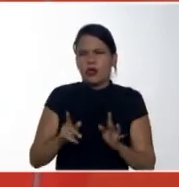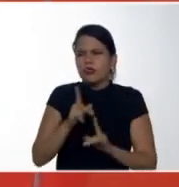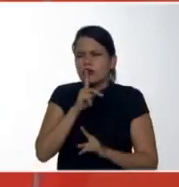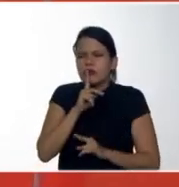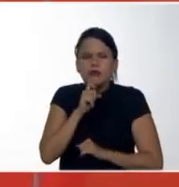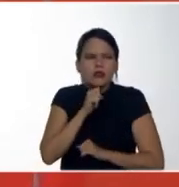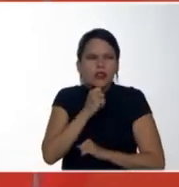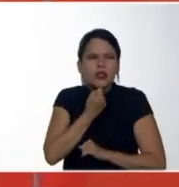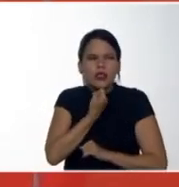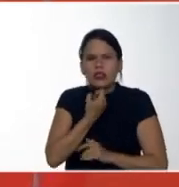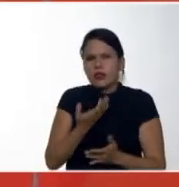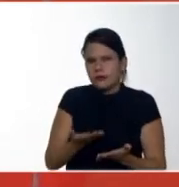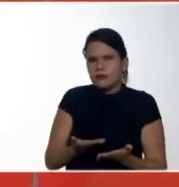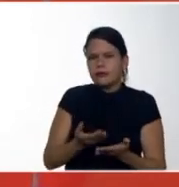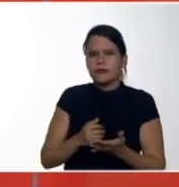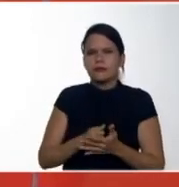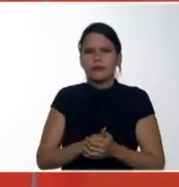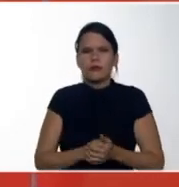clandestina, ¿ok?